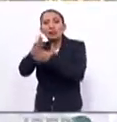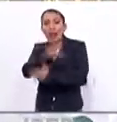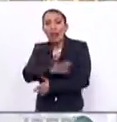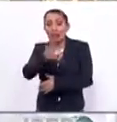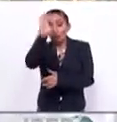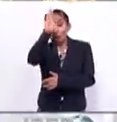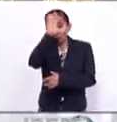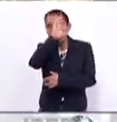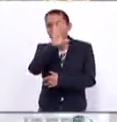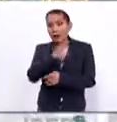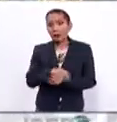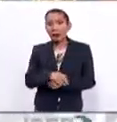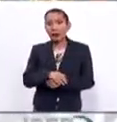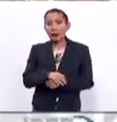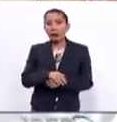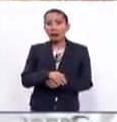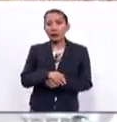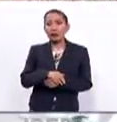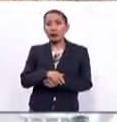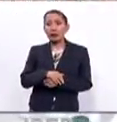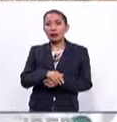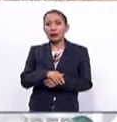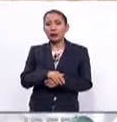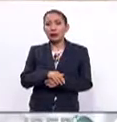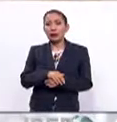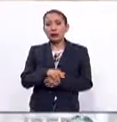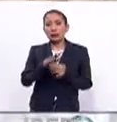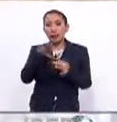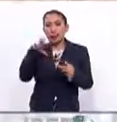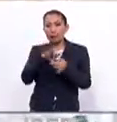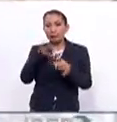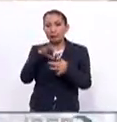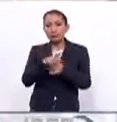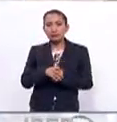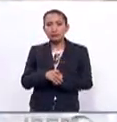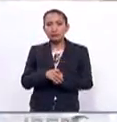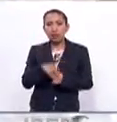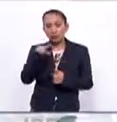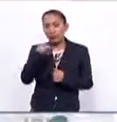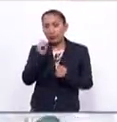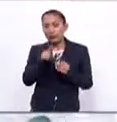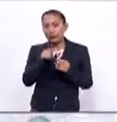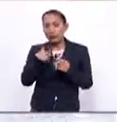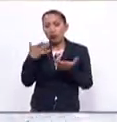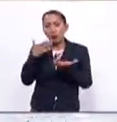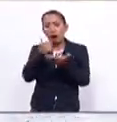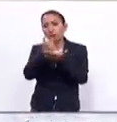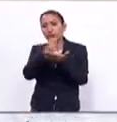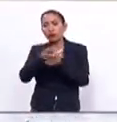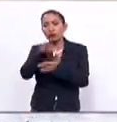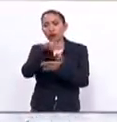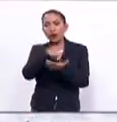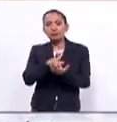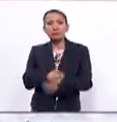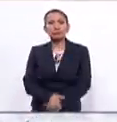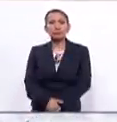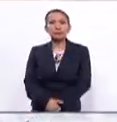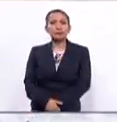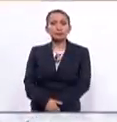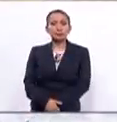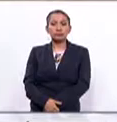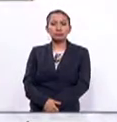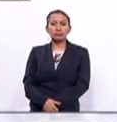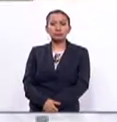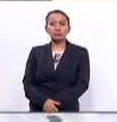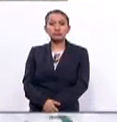de cultura o los intercambios culturales como parte fundamental de estas plataformas, de estos espacios, ¿no?